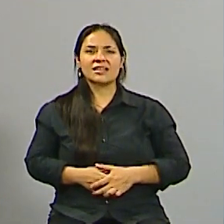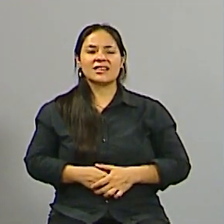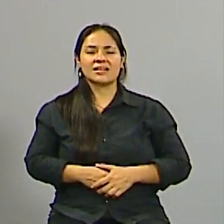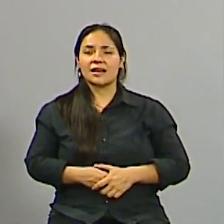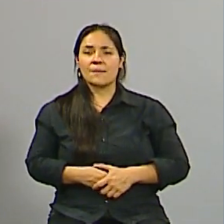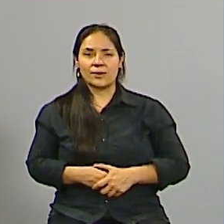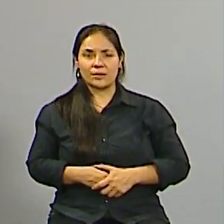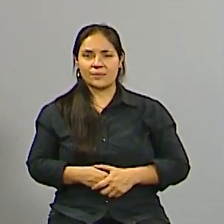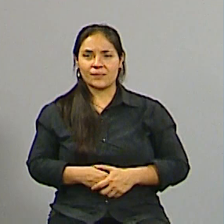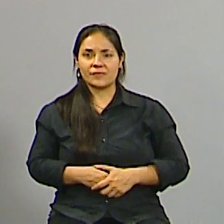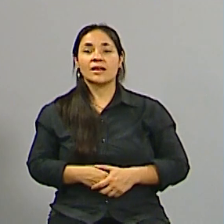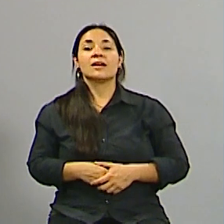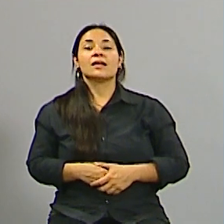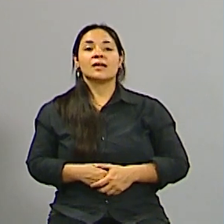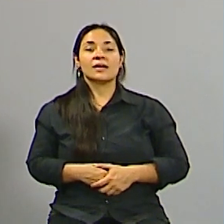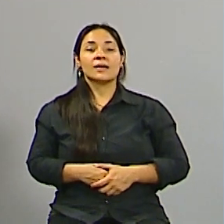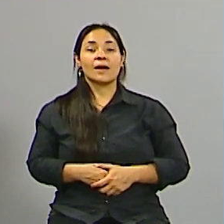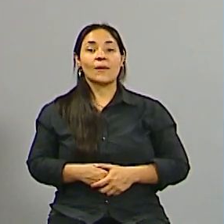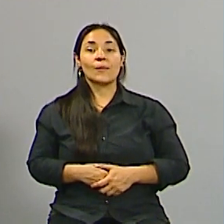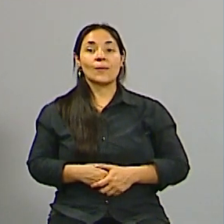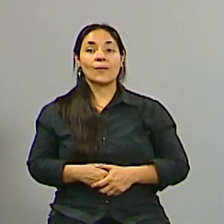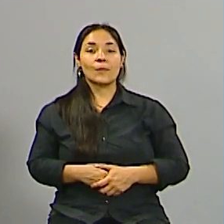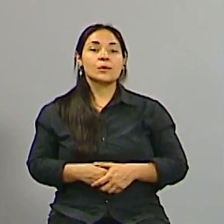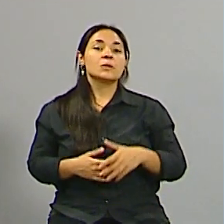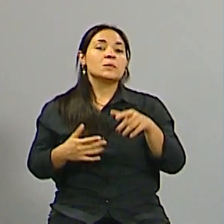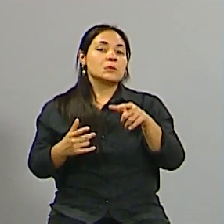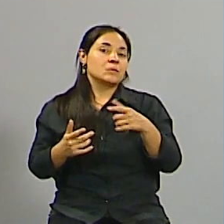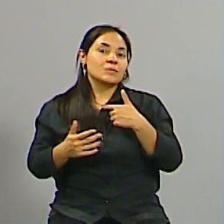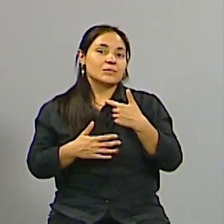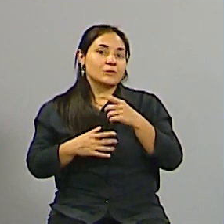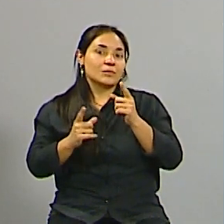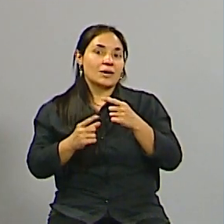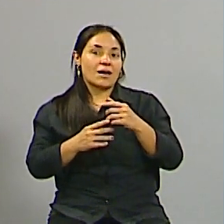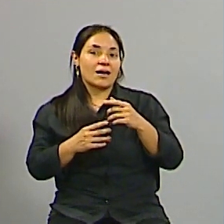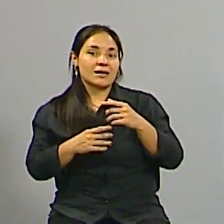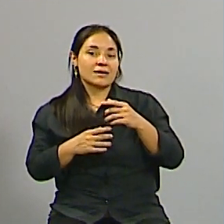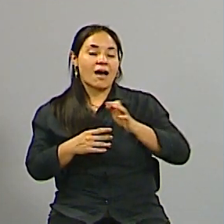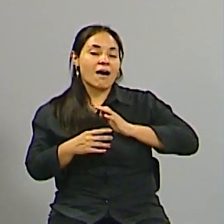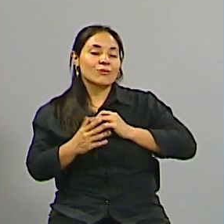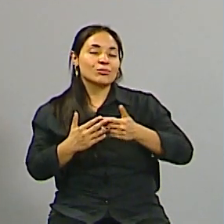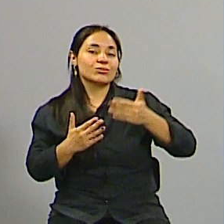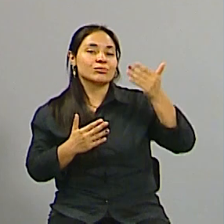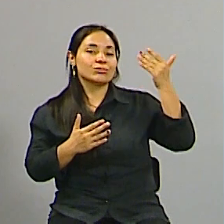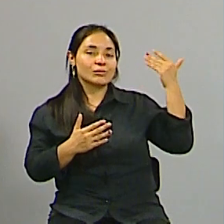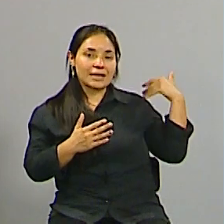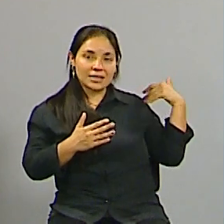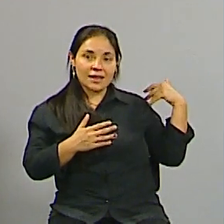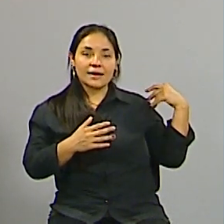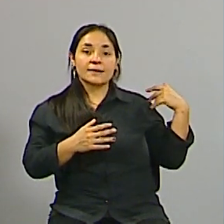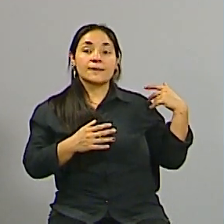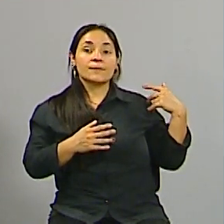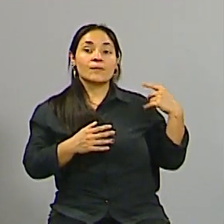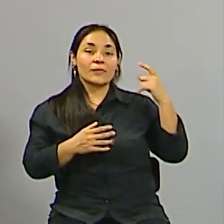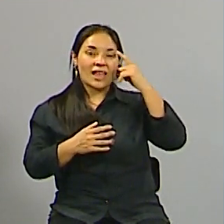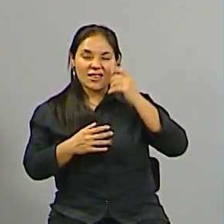momento, es una cuestión que hay que rastrear en la década pasada, ¿sí? Pero que ahora se